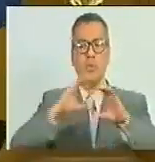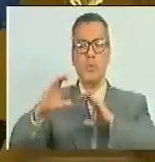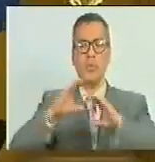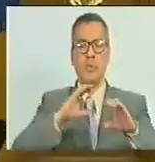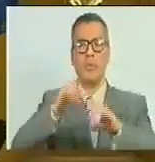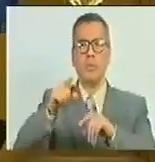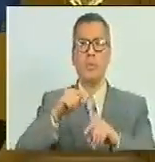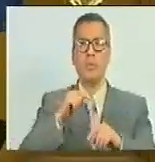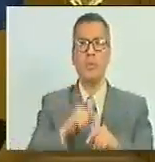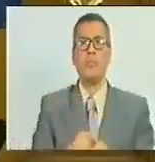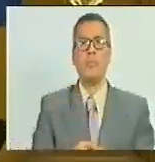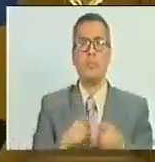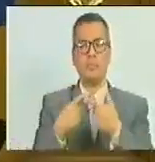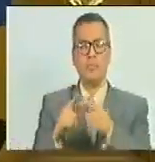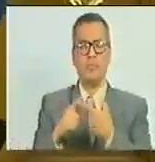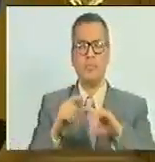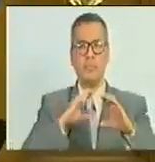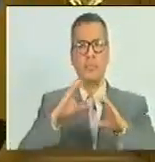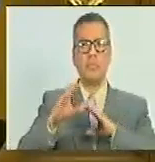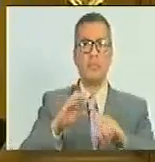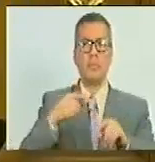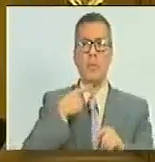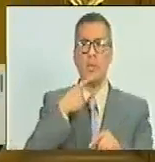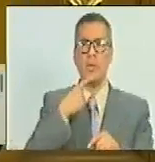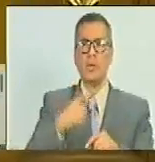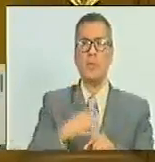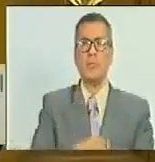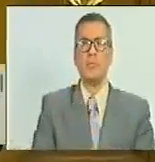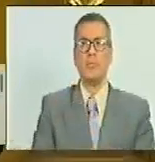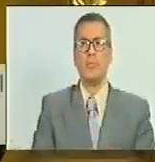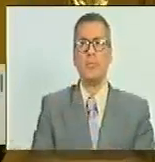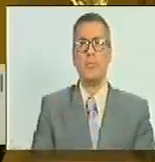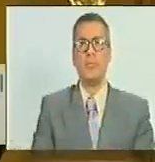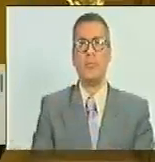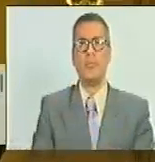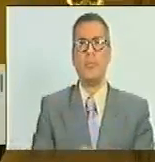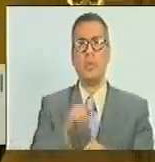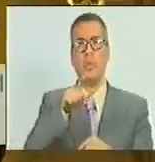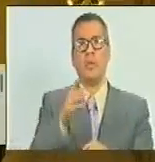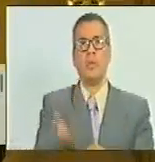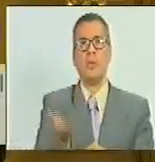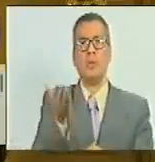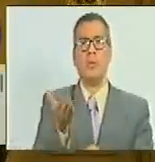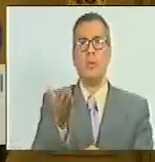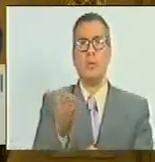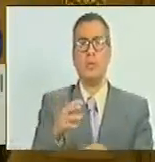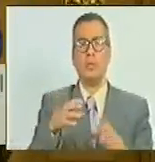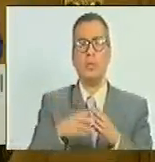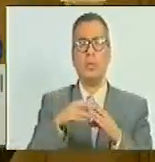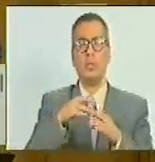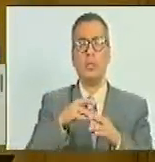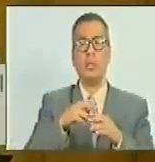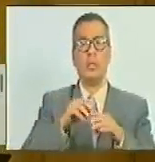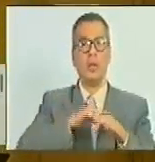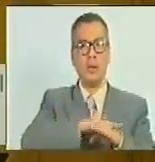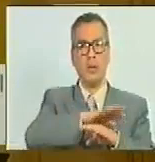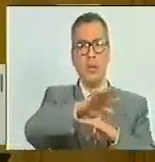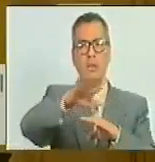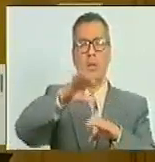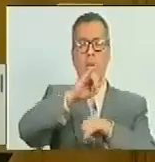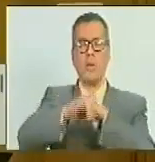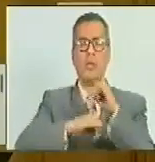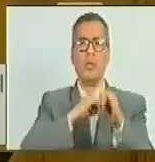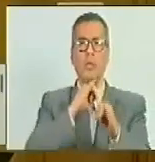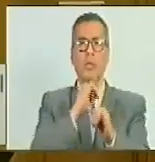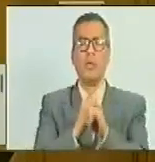comunicación y referirme a este importante gira internacional que acaba de culminar el